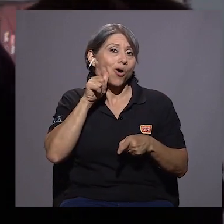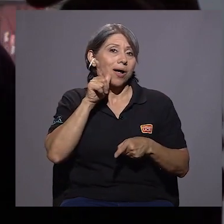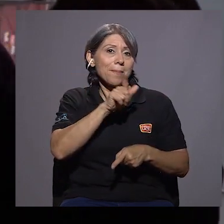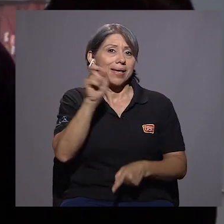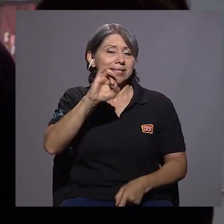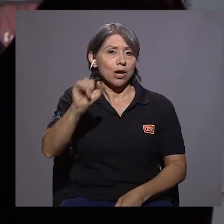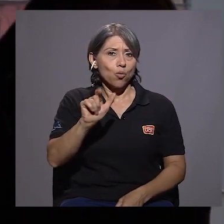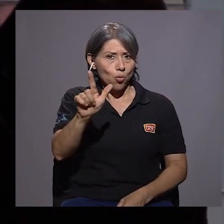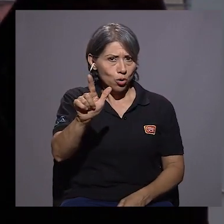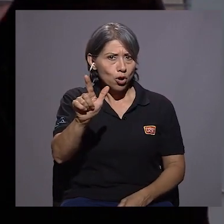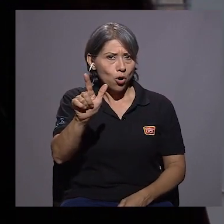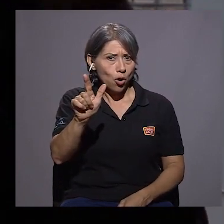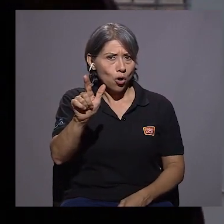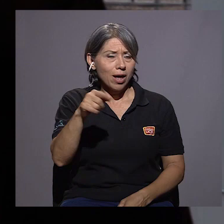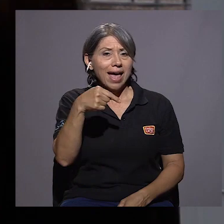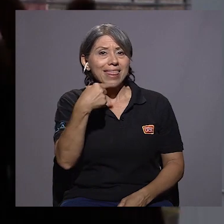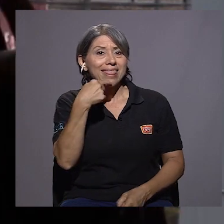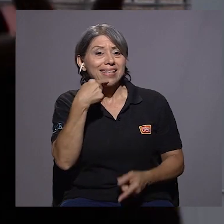julio.